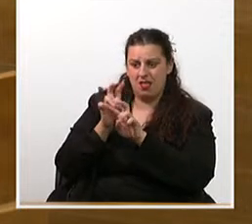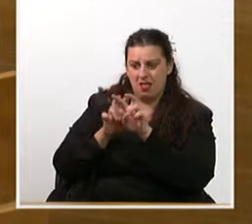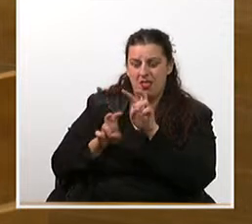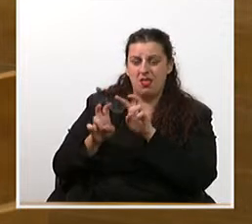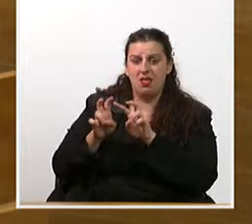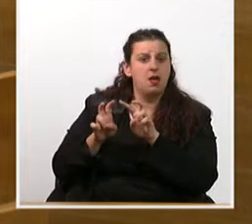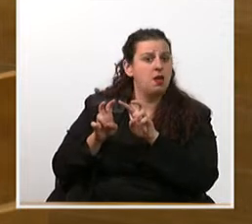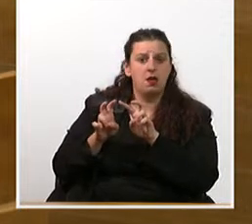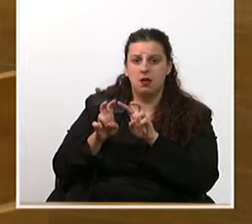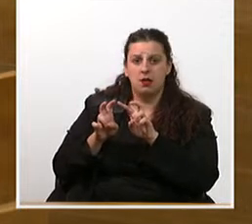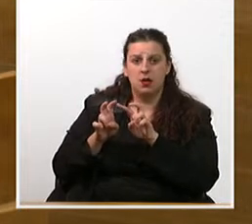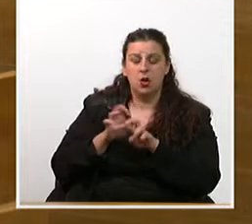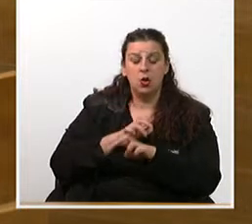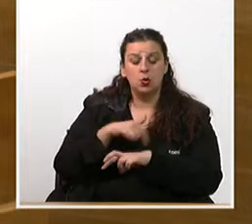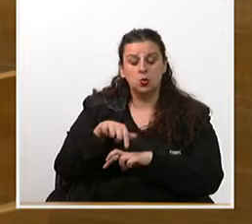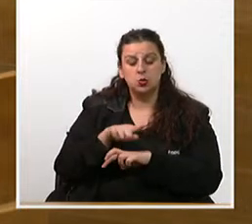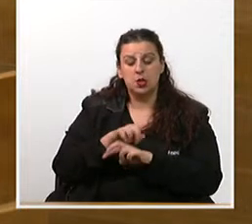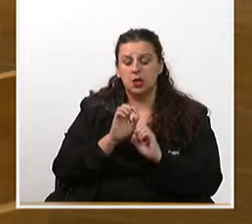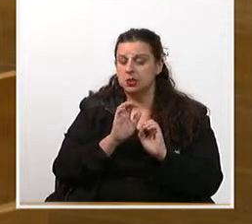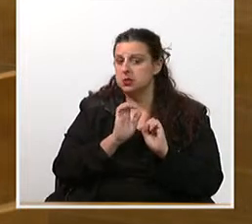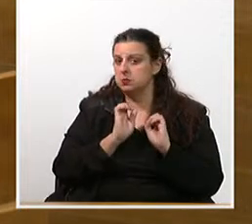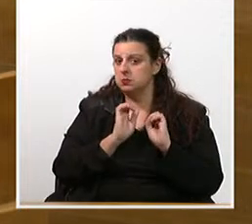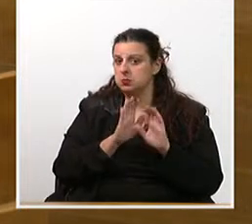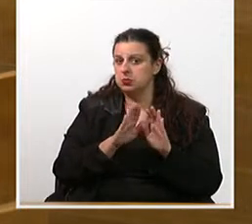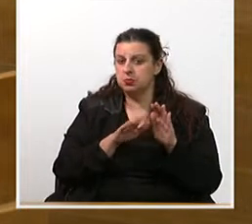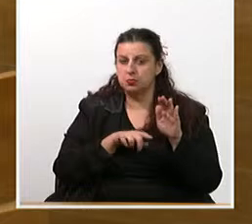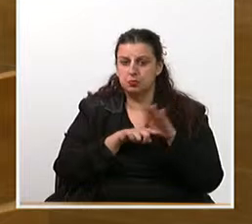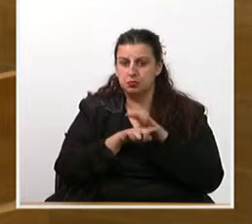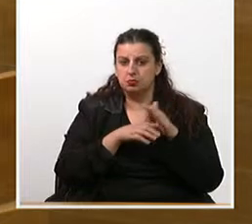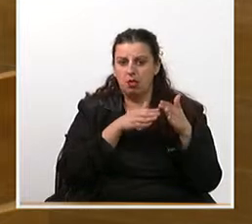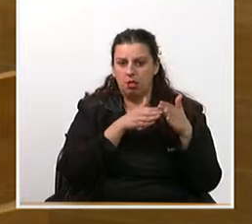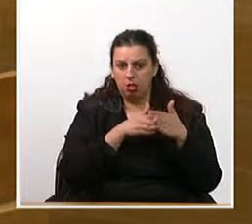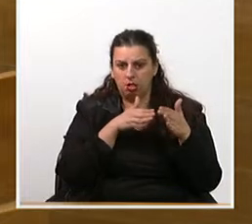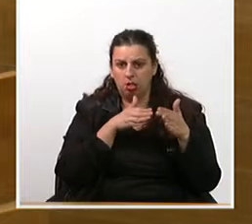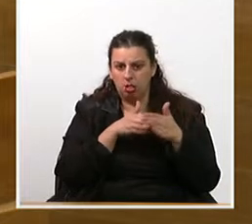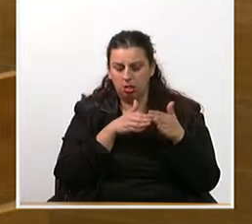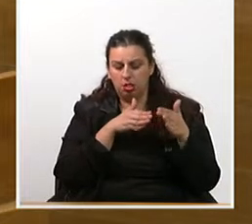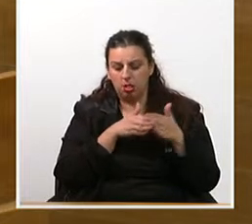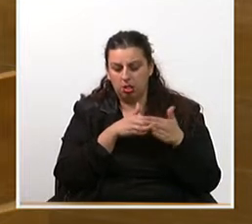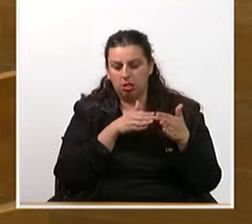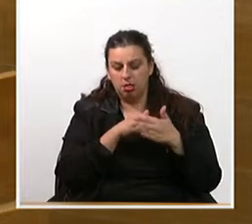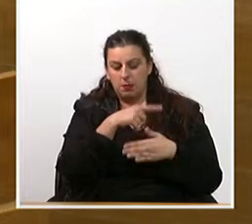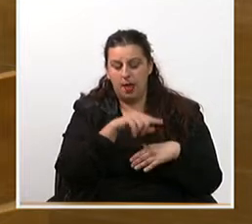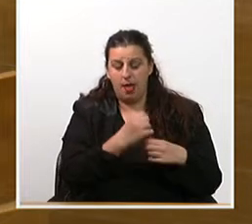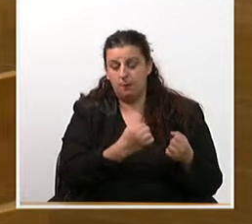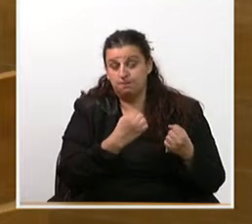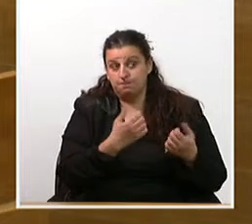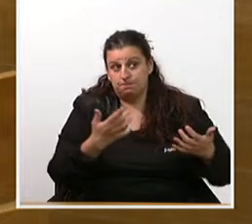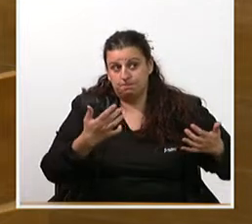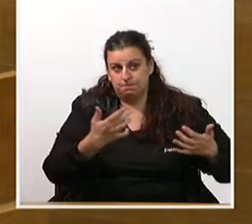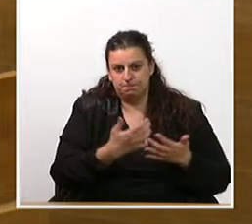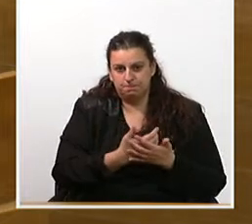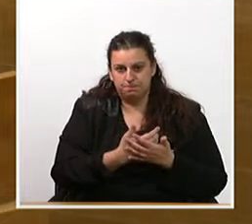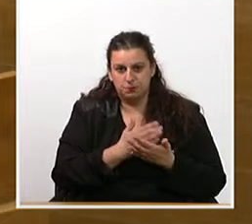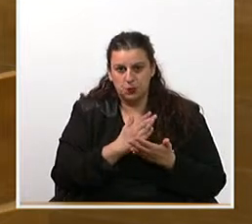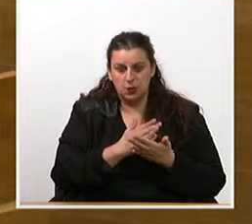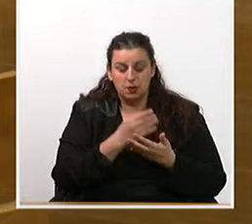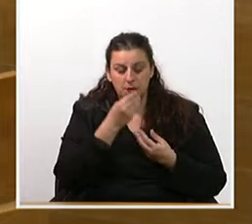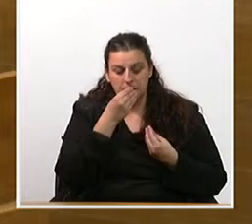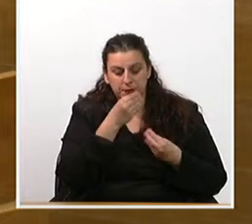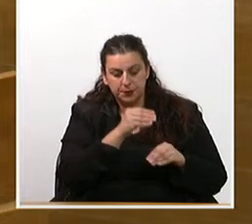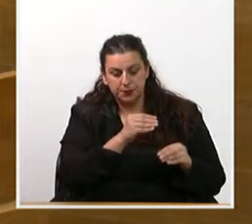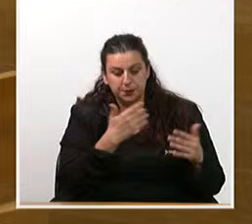metían ustedes en un bucle de trabas administrativas continuas para no delegarle las